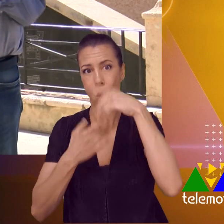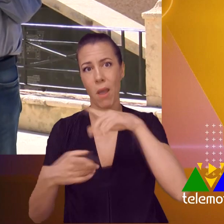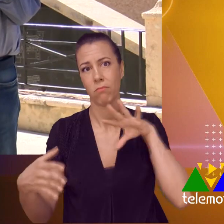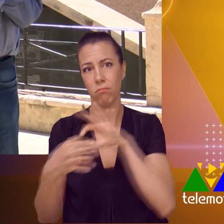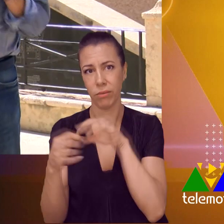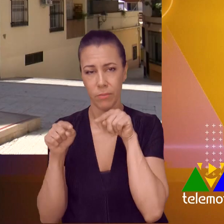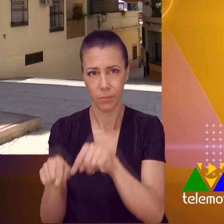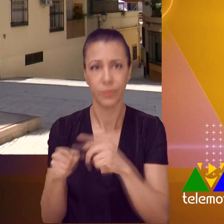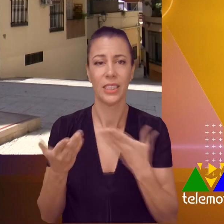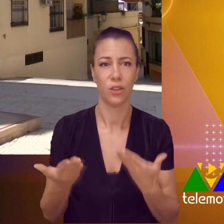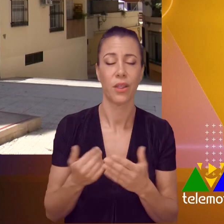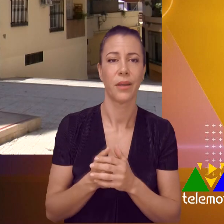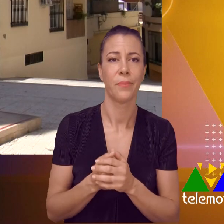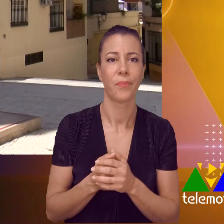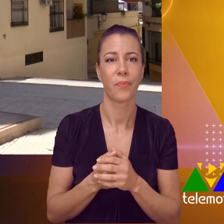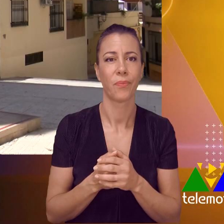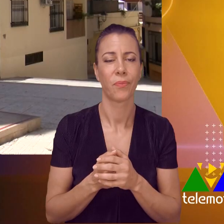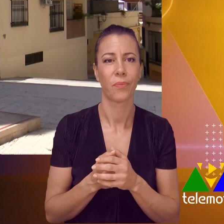el nombre de... Claro,